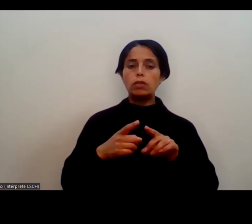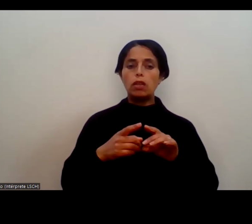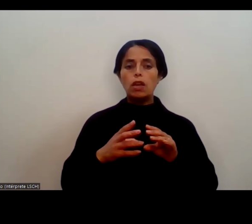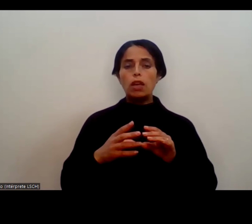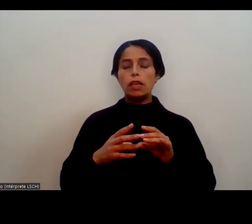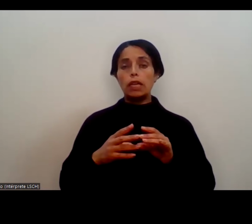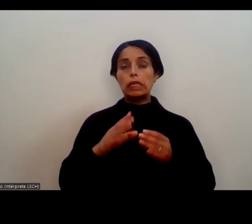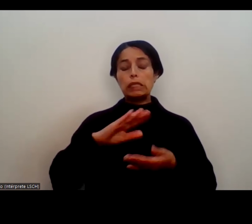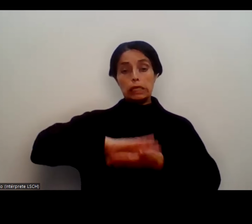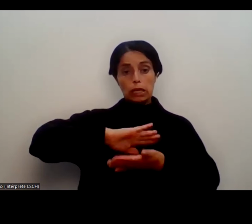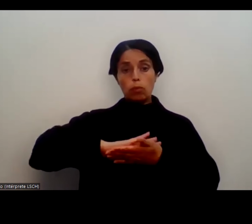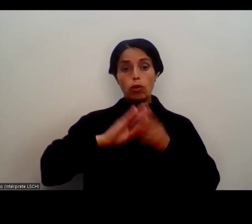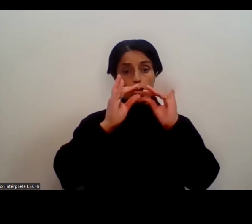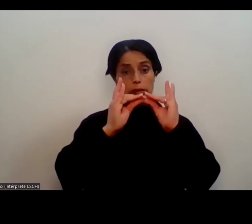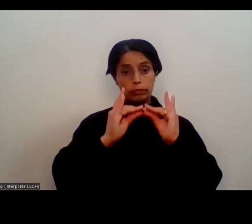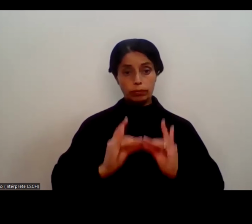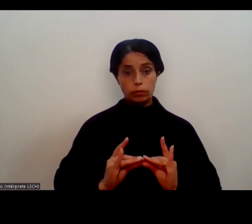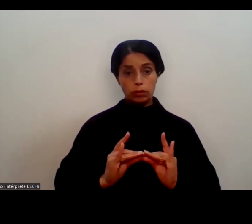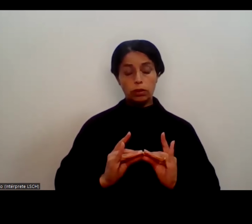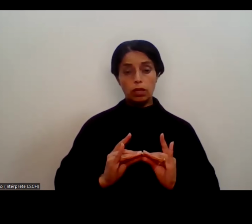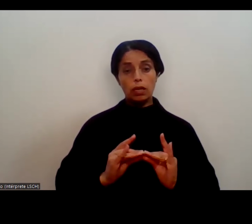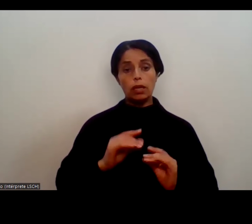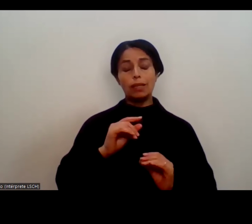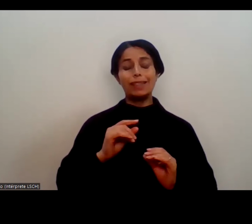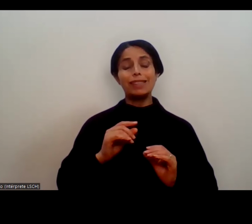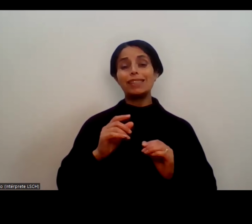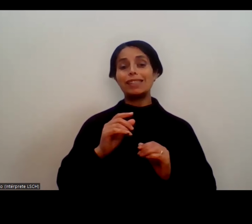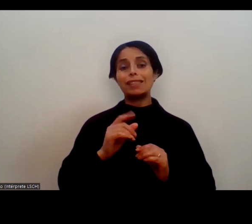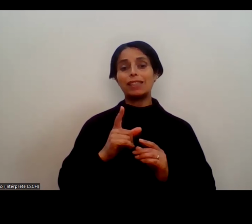zona, del cementerio de San Pedro,